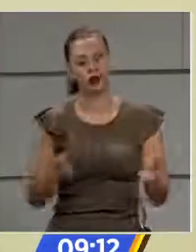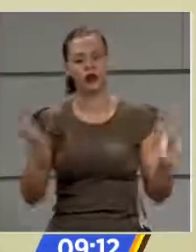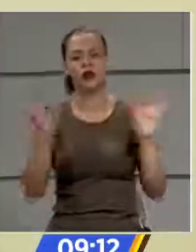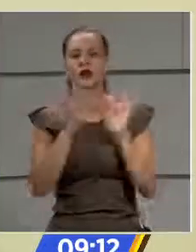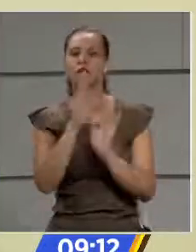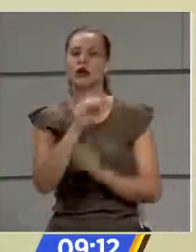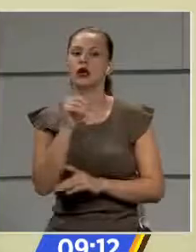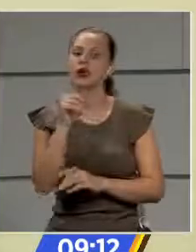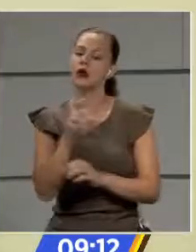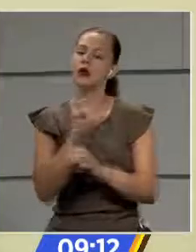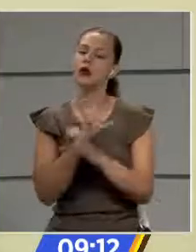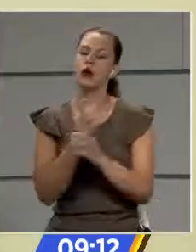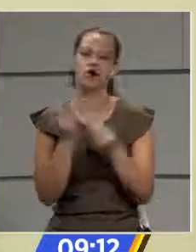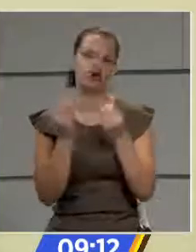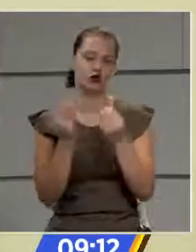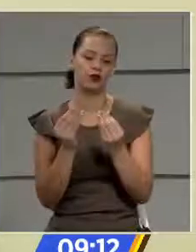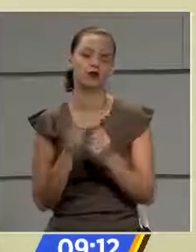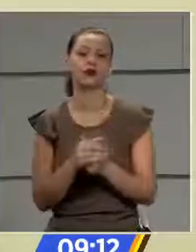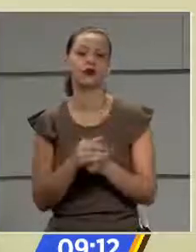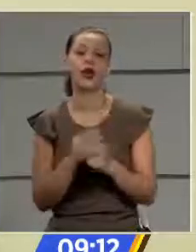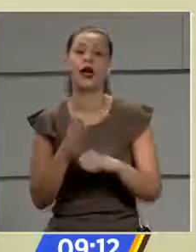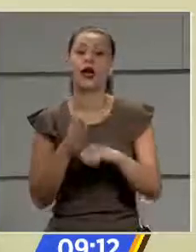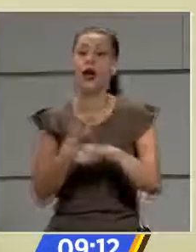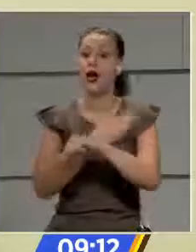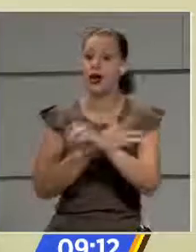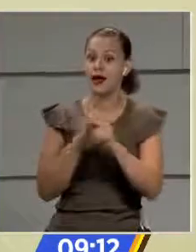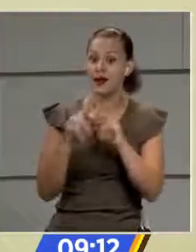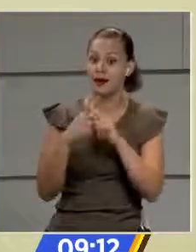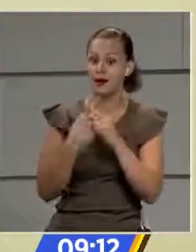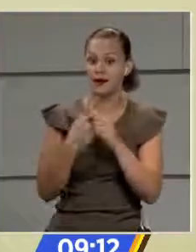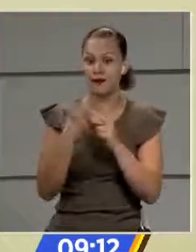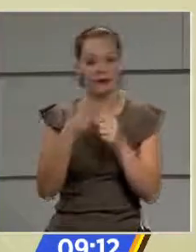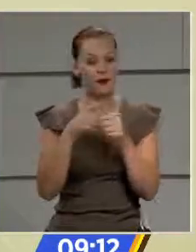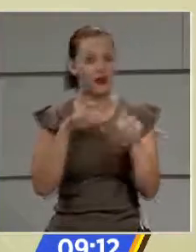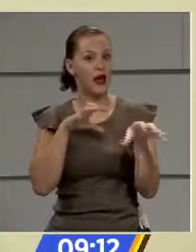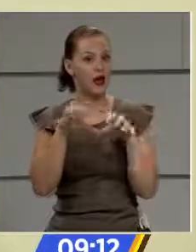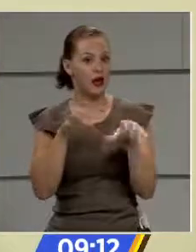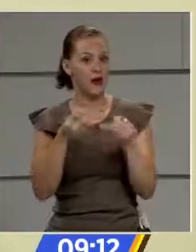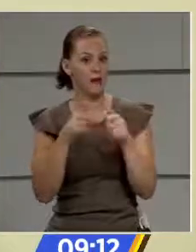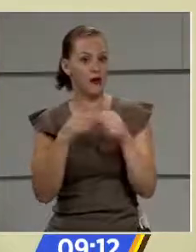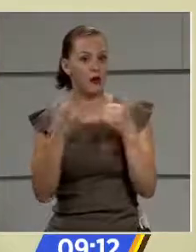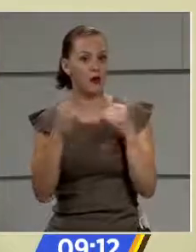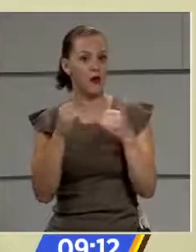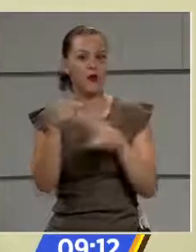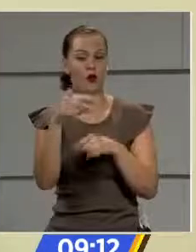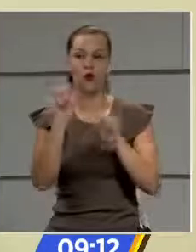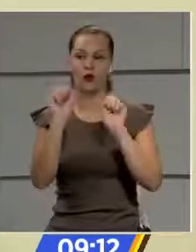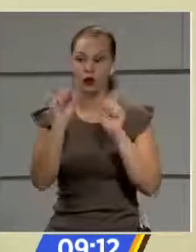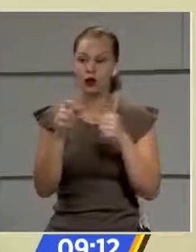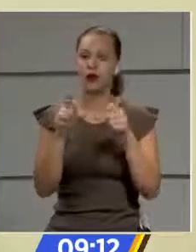y tenemos que cuidarlos muchísimo. Antes de arrancar con la primera actividad y con este primer juego que ustedes van a poder